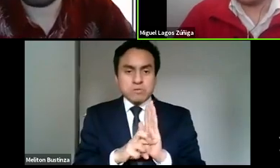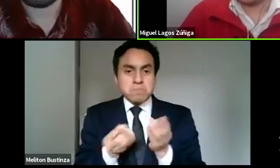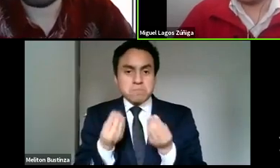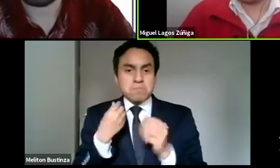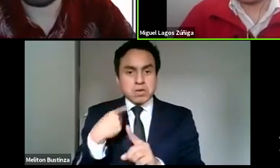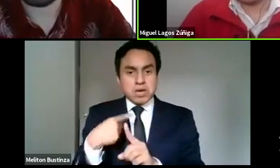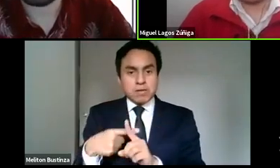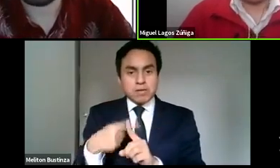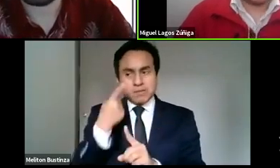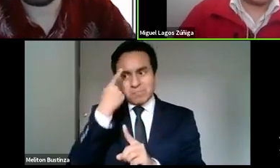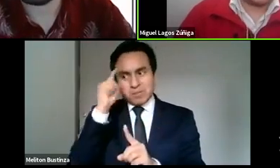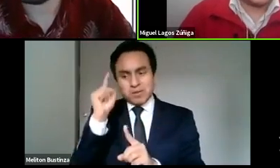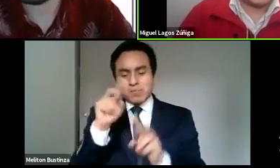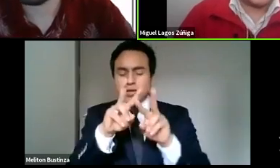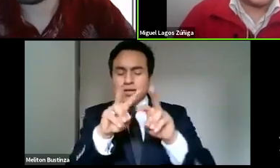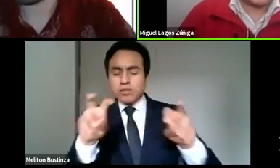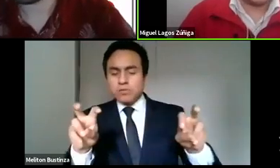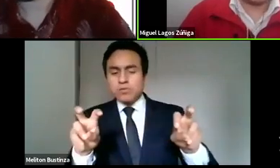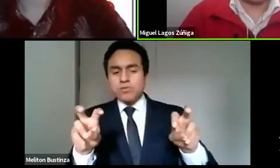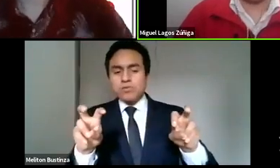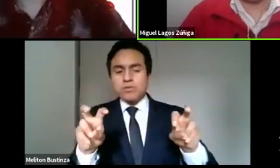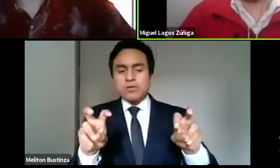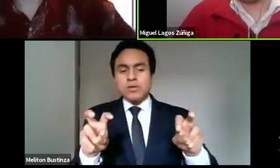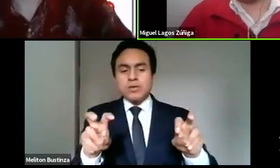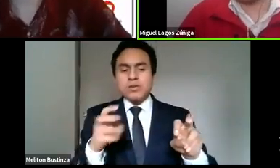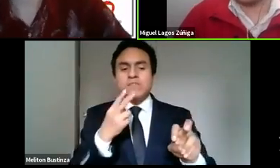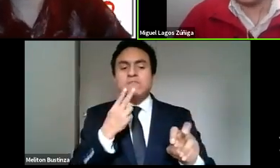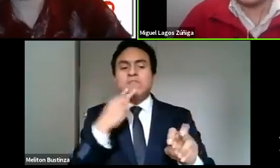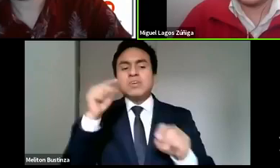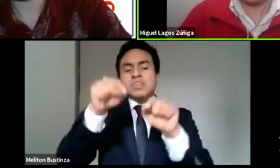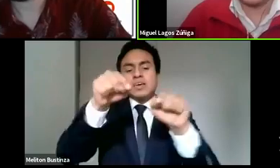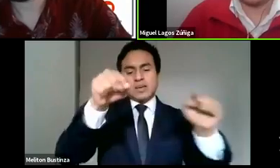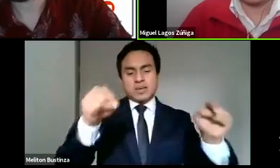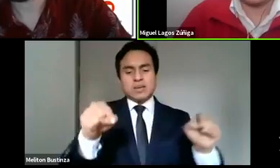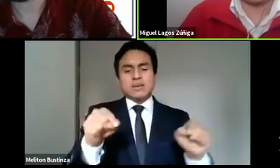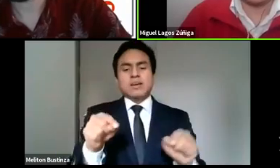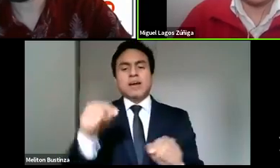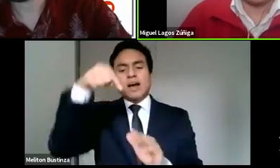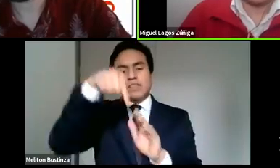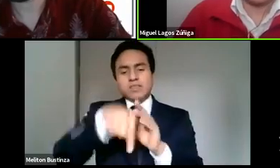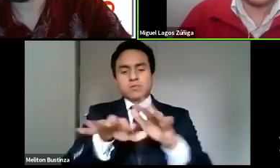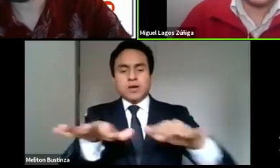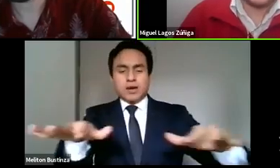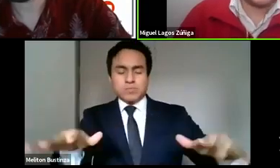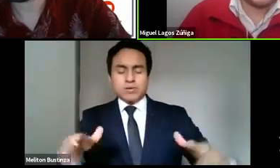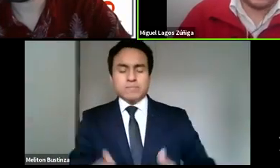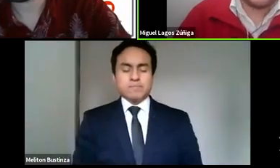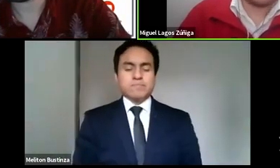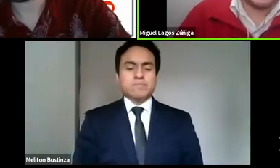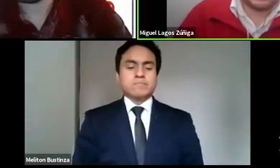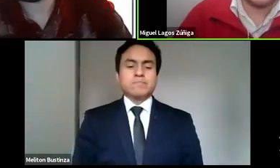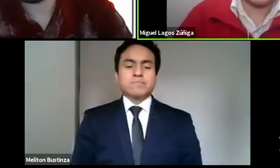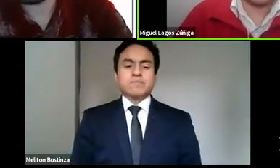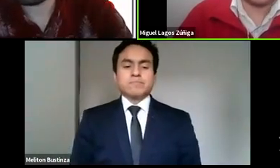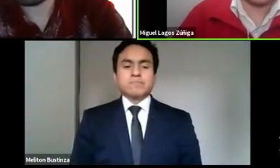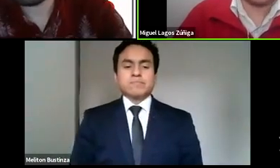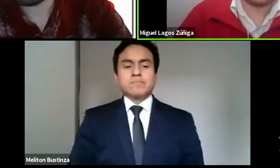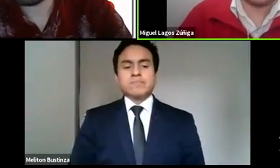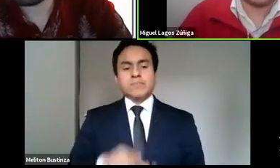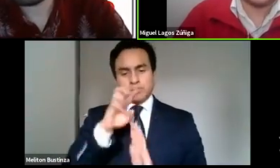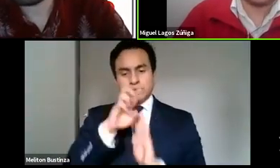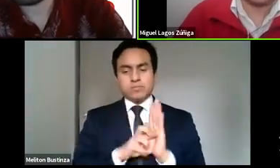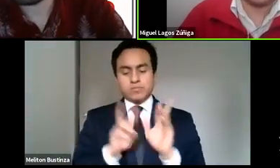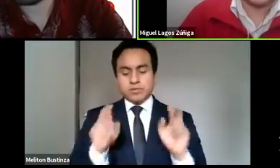viable, pero habría que hacer un estudio respecto a los impactos ecosistémicos que puede tener un tipo de proyectos como